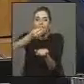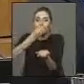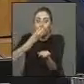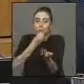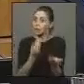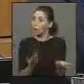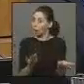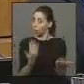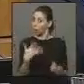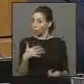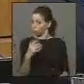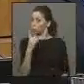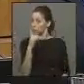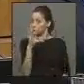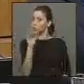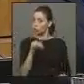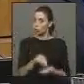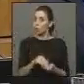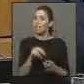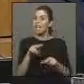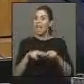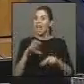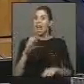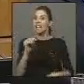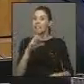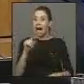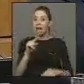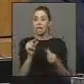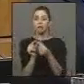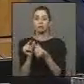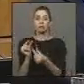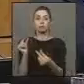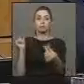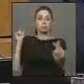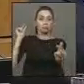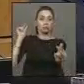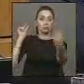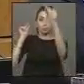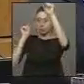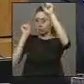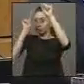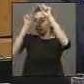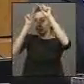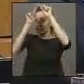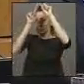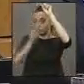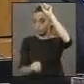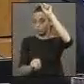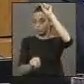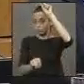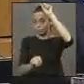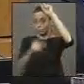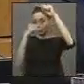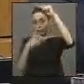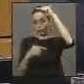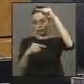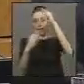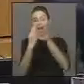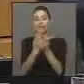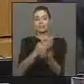menor 150.000 hectáreas repartidas desde la primera región hasta la región de los lagos.